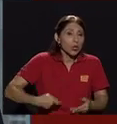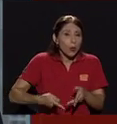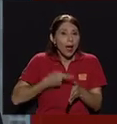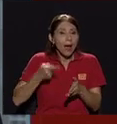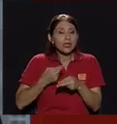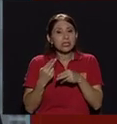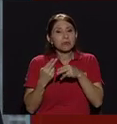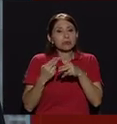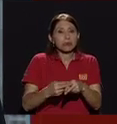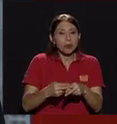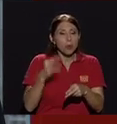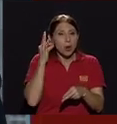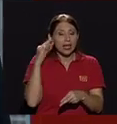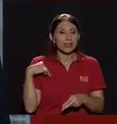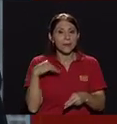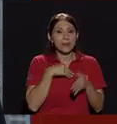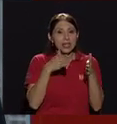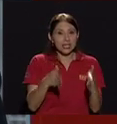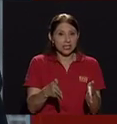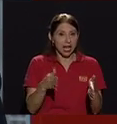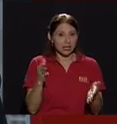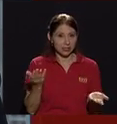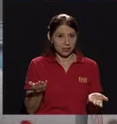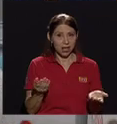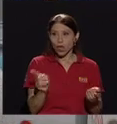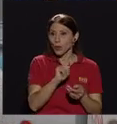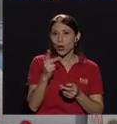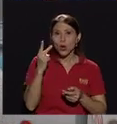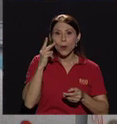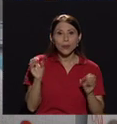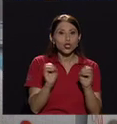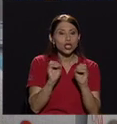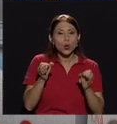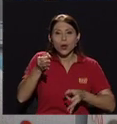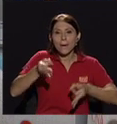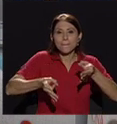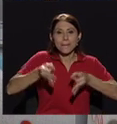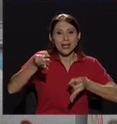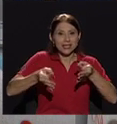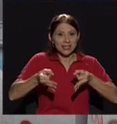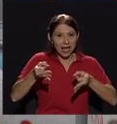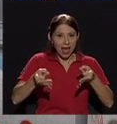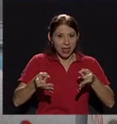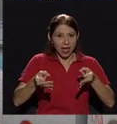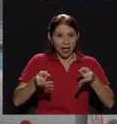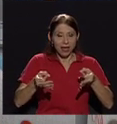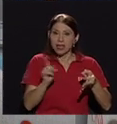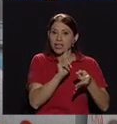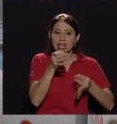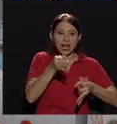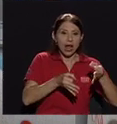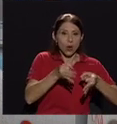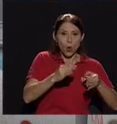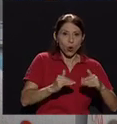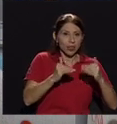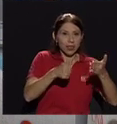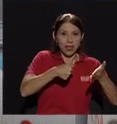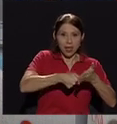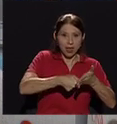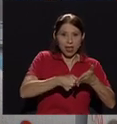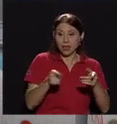ministras, no vemos ninguna magistrada ni en la Corte Suprema de Justicia ni en el Tribunal Supremo de